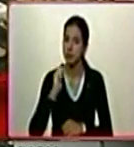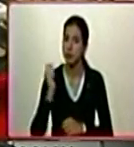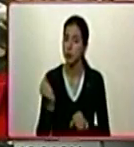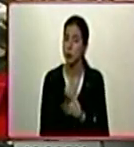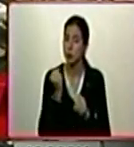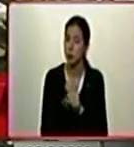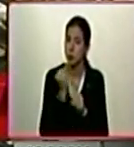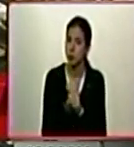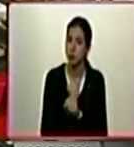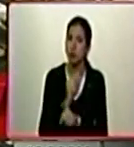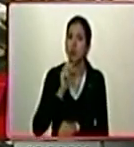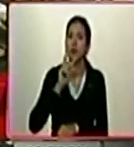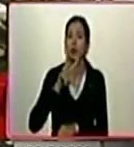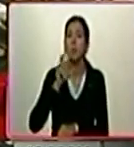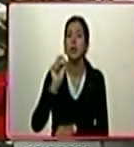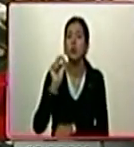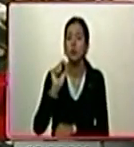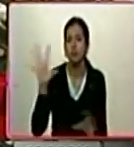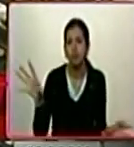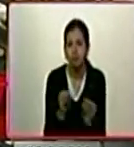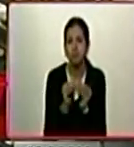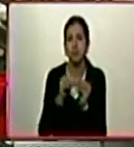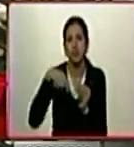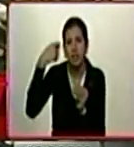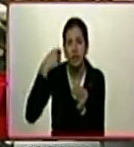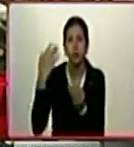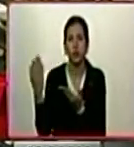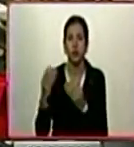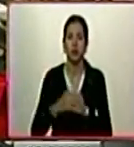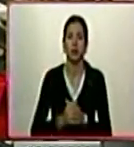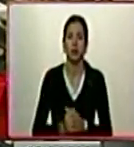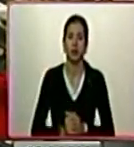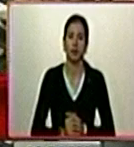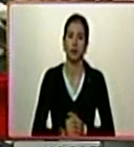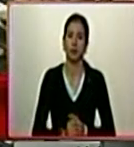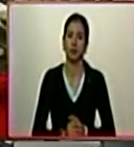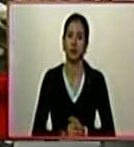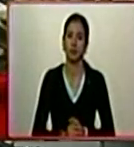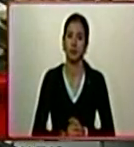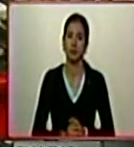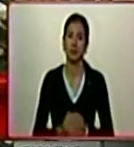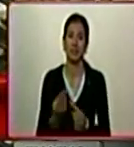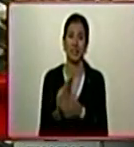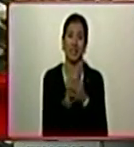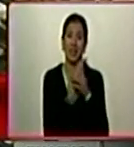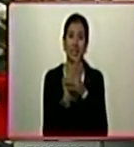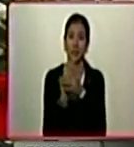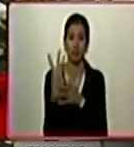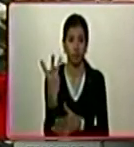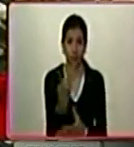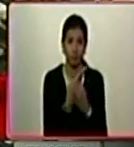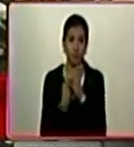en 2 minutos de arduo trabajo consolidado de una trilogía